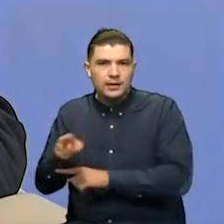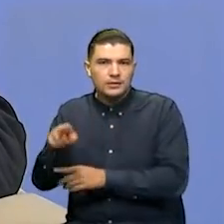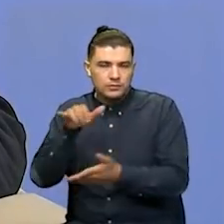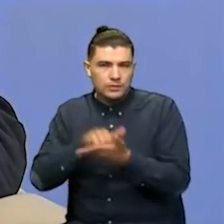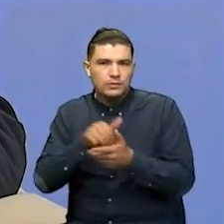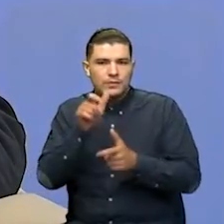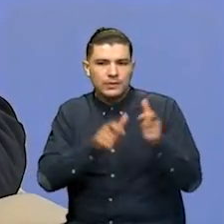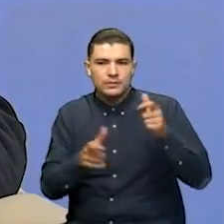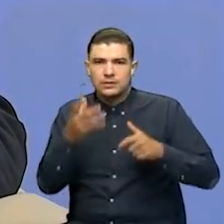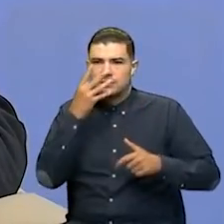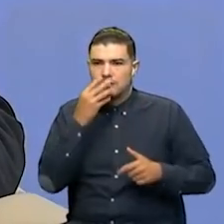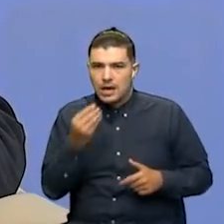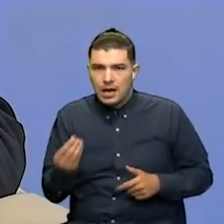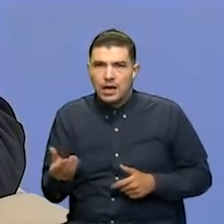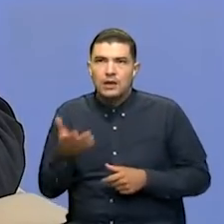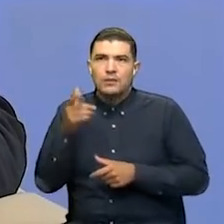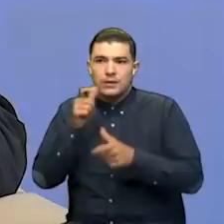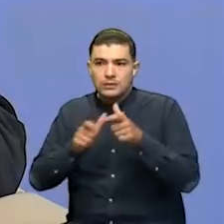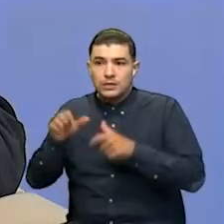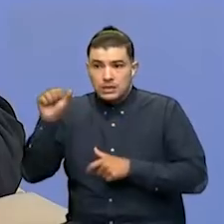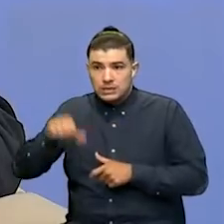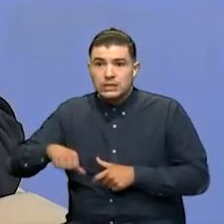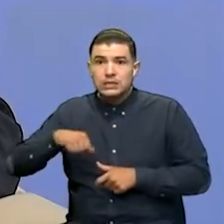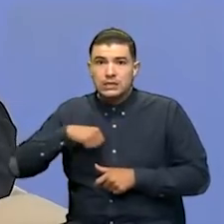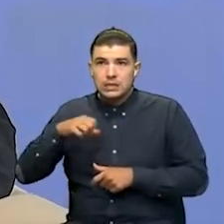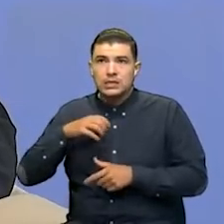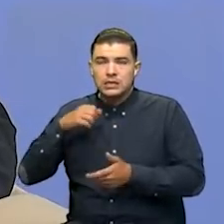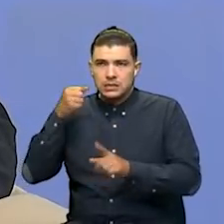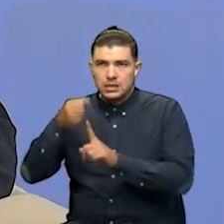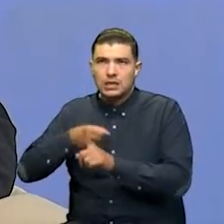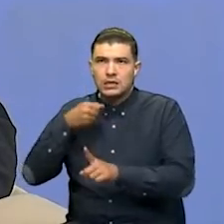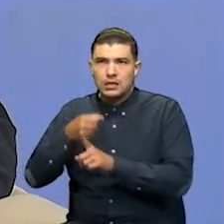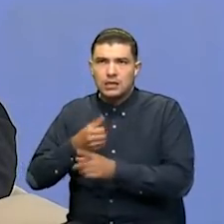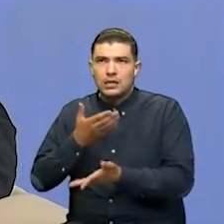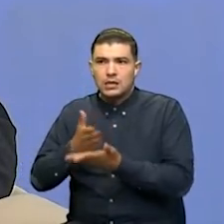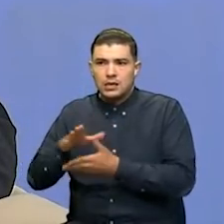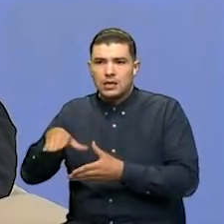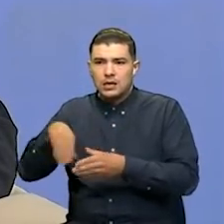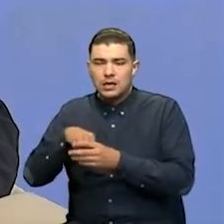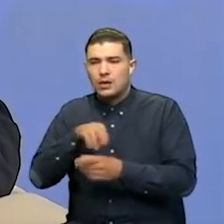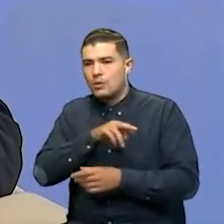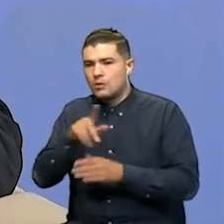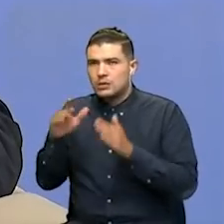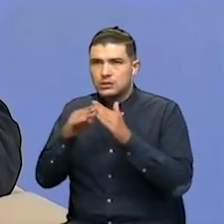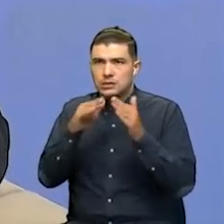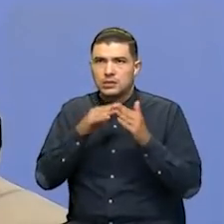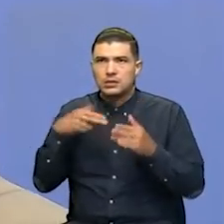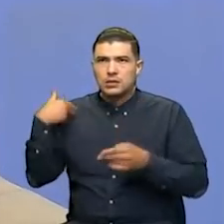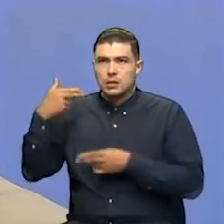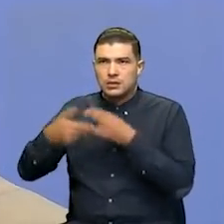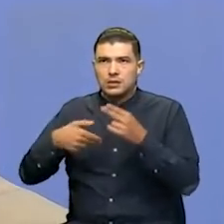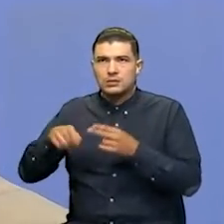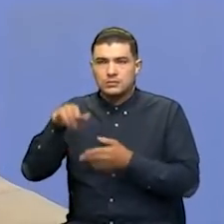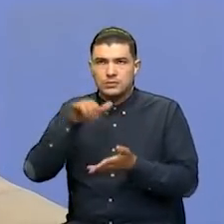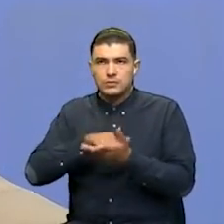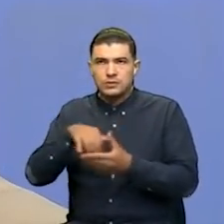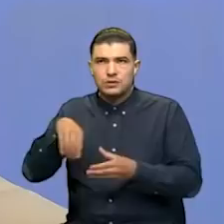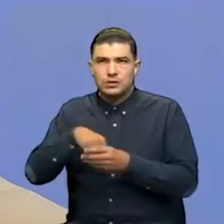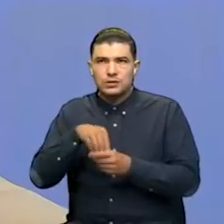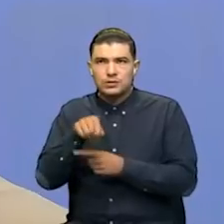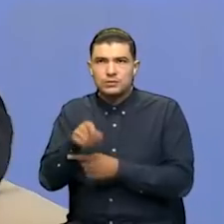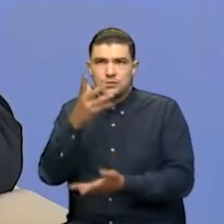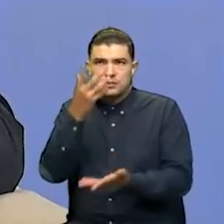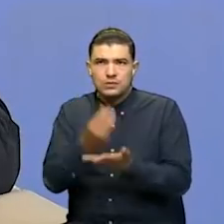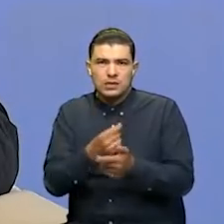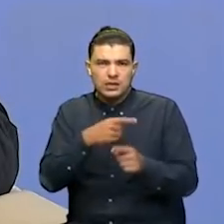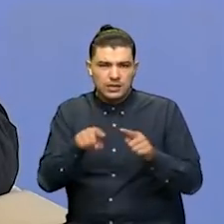personas inescrupulosas, que sí tengan bienes, intenten adquirir nuevamente otros bienes por estar en invasión